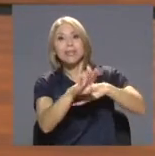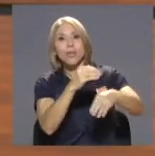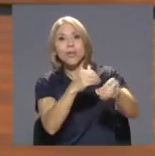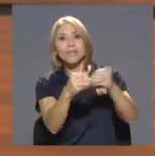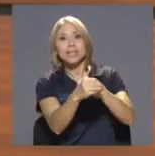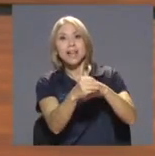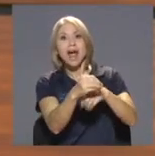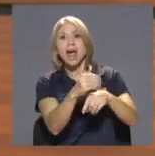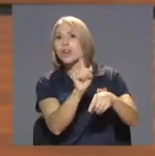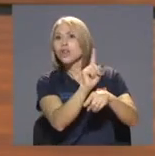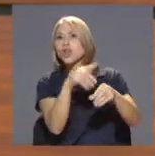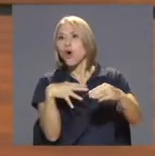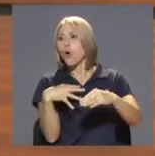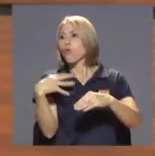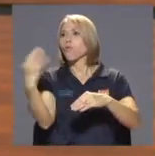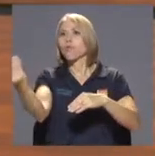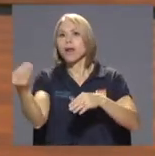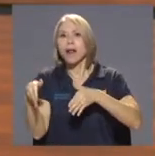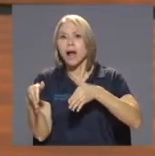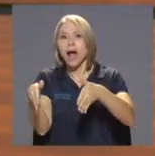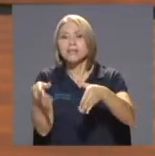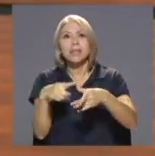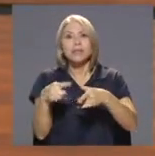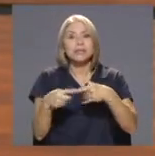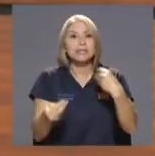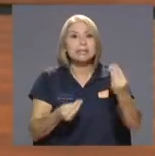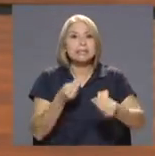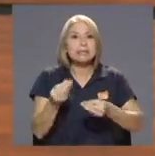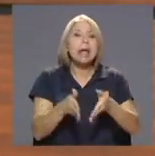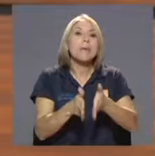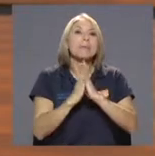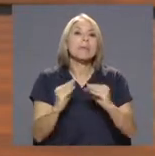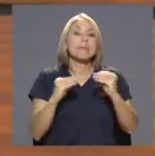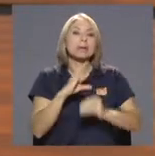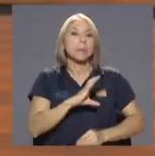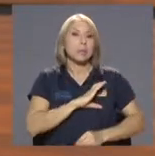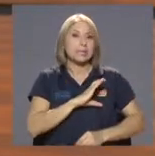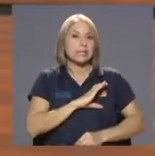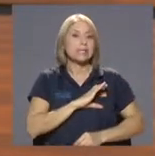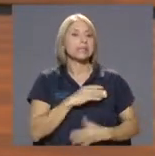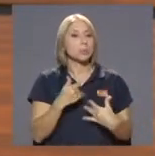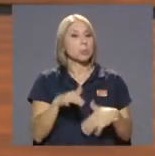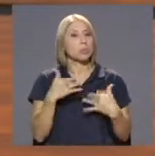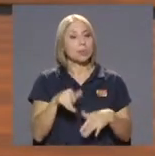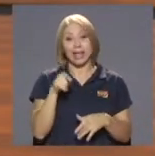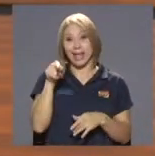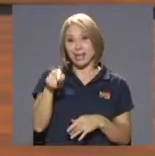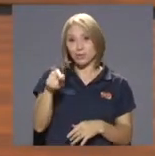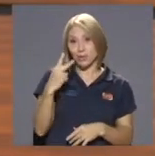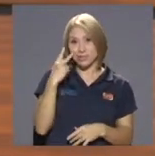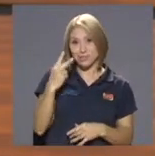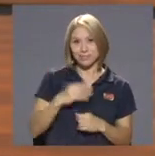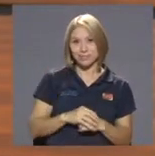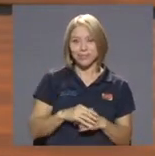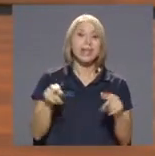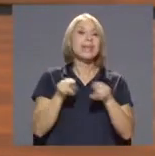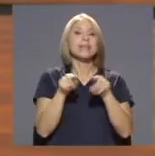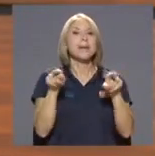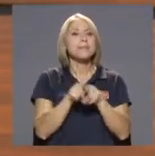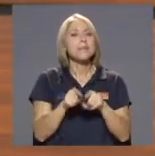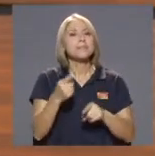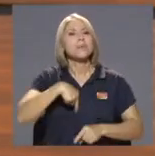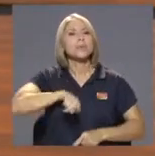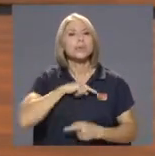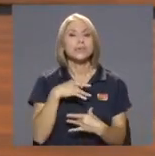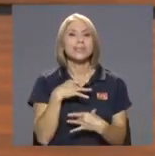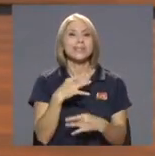Y también nos piden más policías, ¿verdad? Entonces es un tema interesante. Eso ha sido parte de lo que estamos viendo y también parte del interés que tenemos